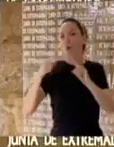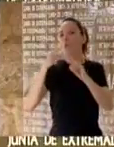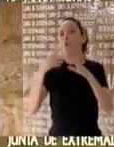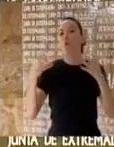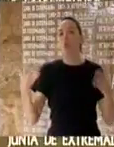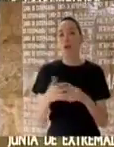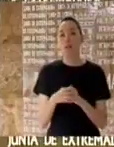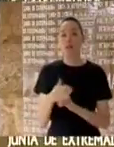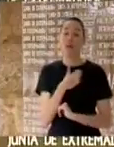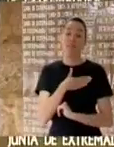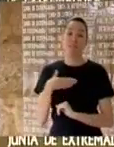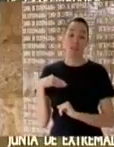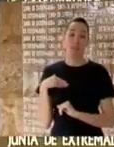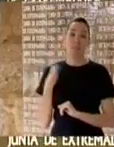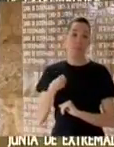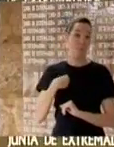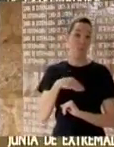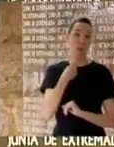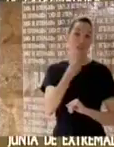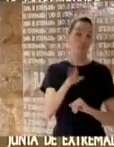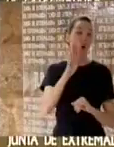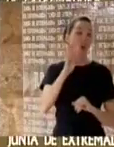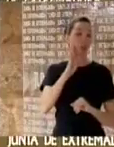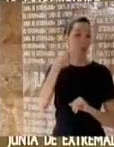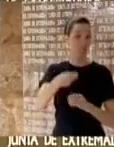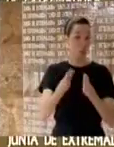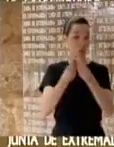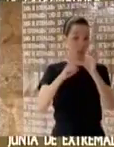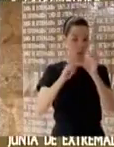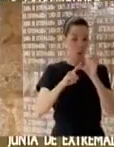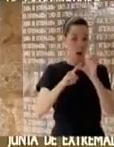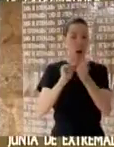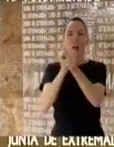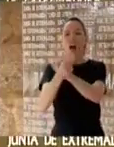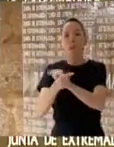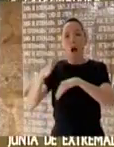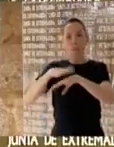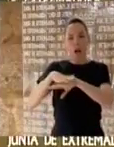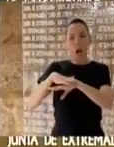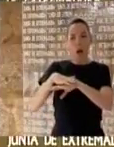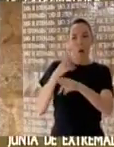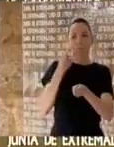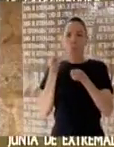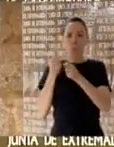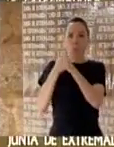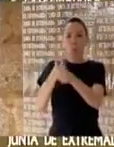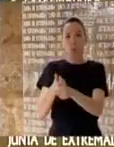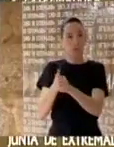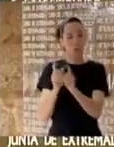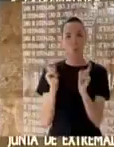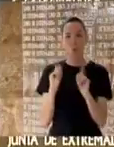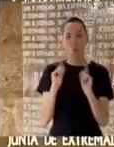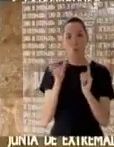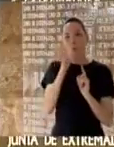dicho antes el presidente de la Junta de Extremadura. Nada tiene que ver con la represión, al contrario. Los derechos y las libertades que